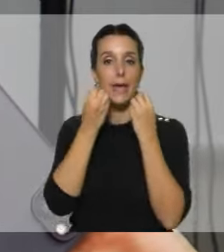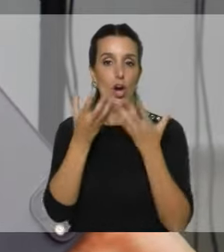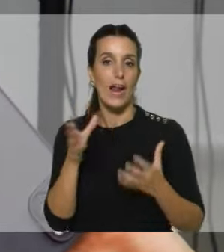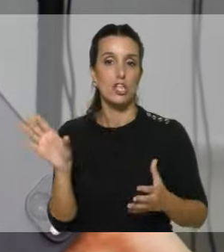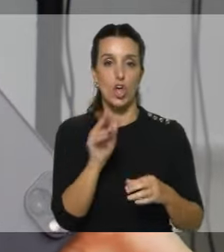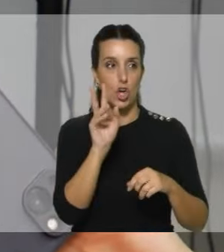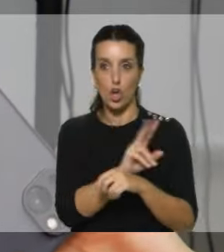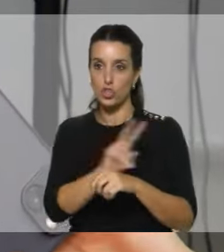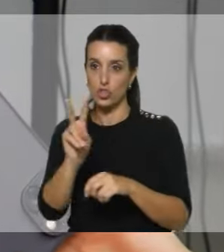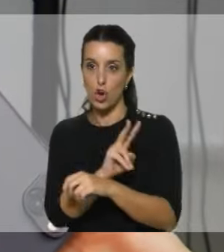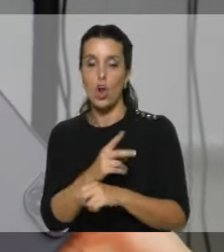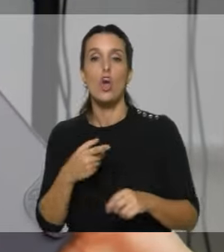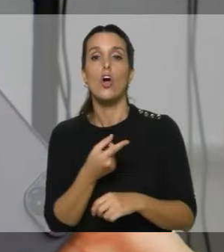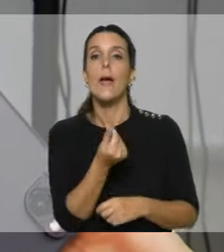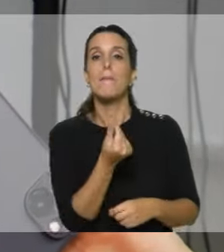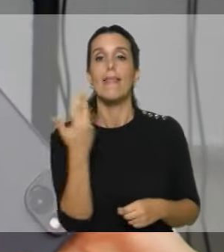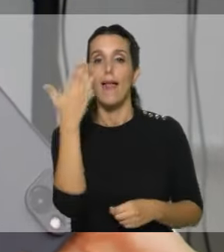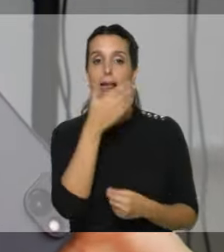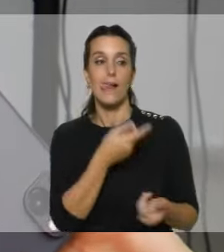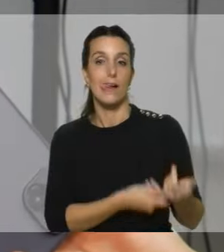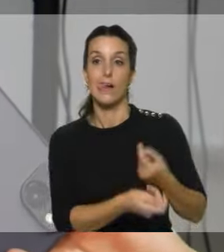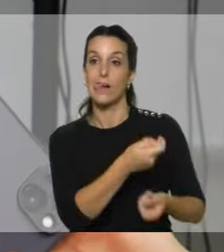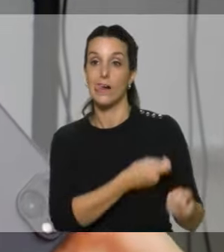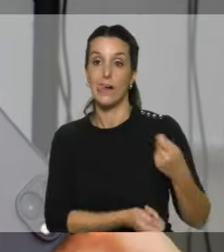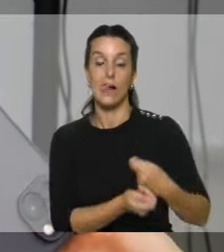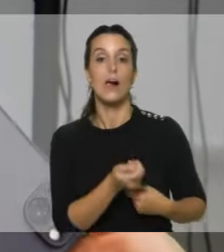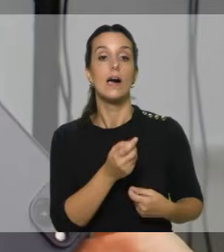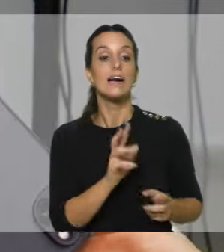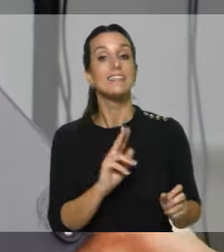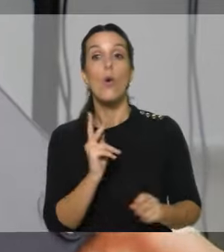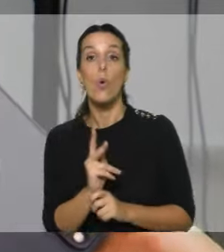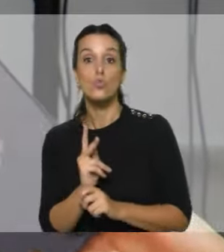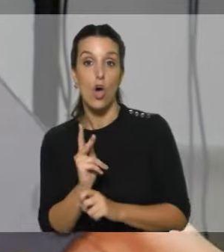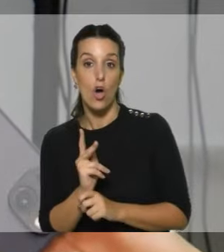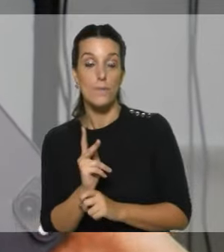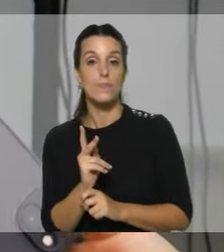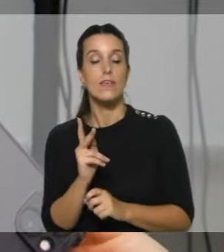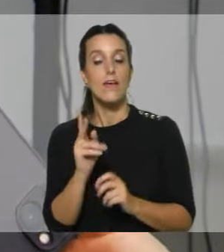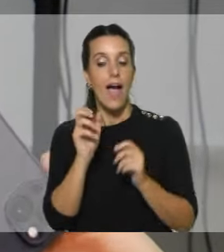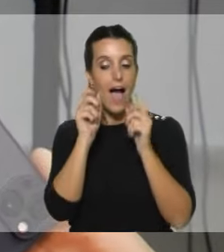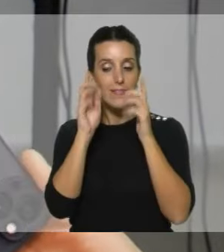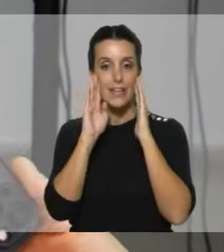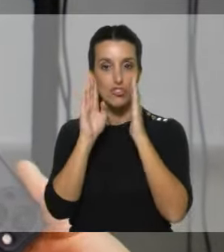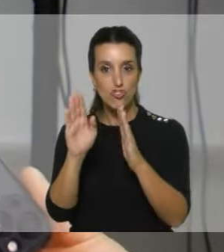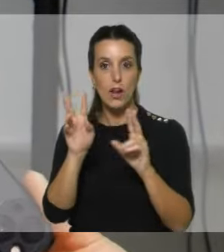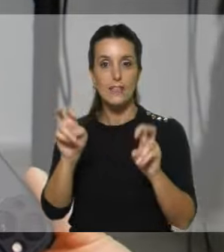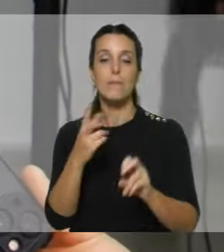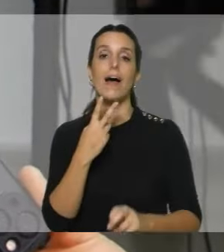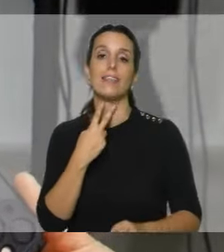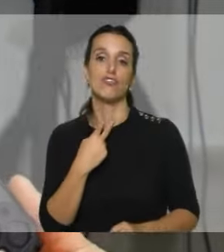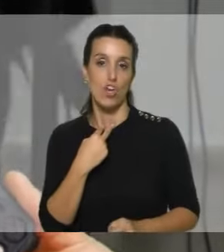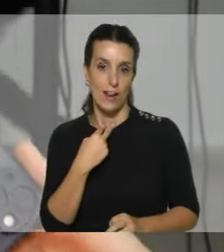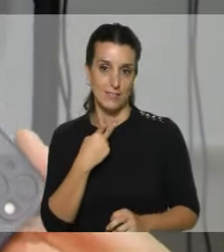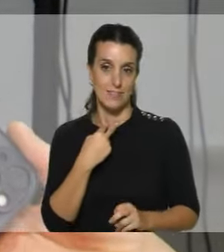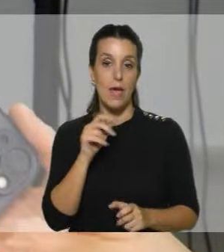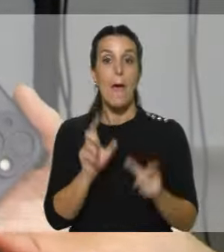los controles contra el lavado de activos. Y lo segundo es tener una atención a las adicciones,